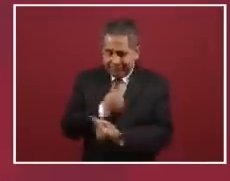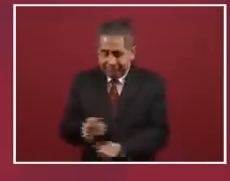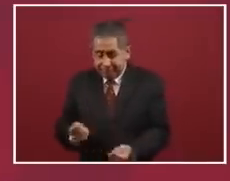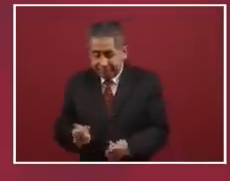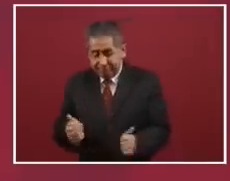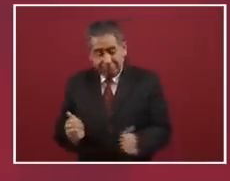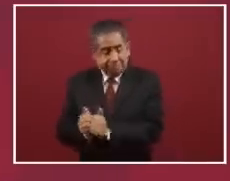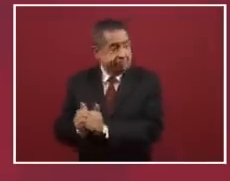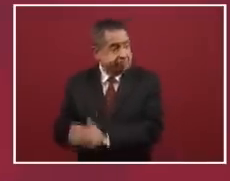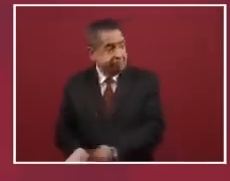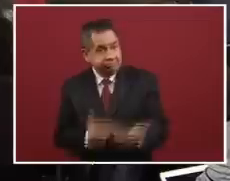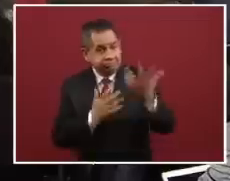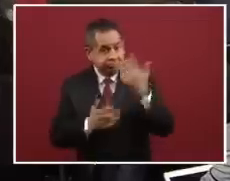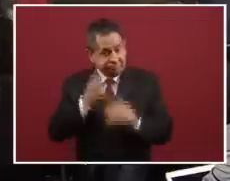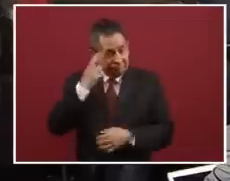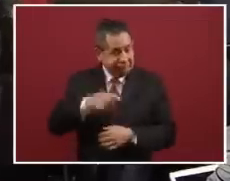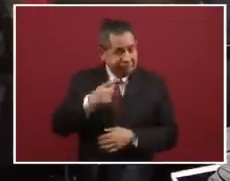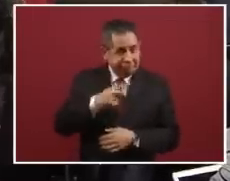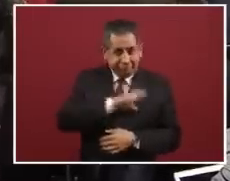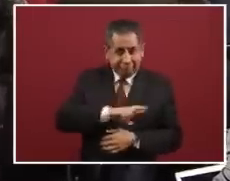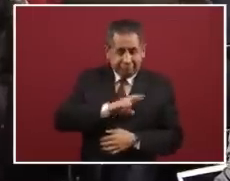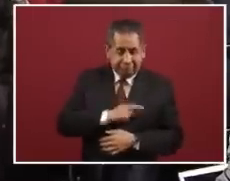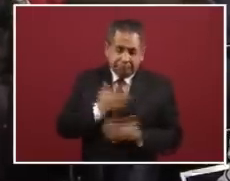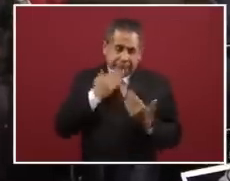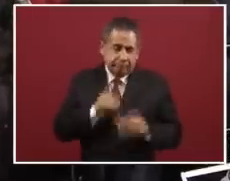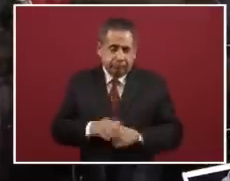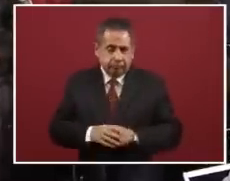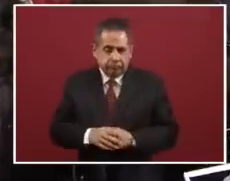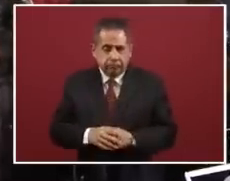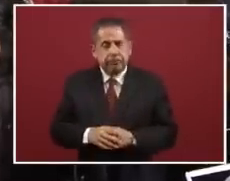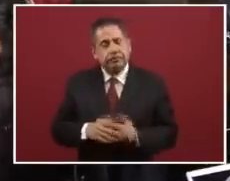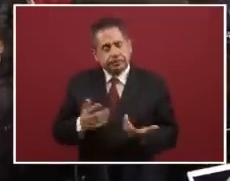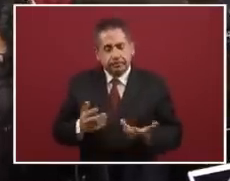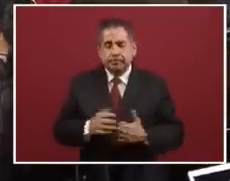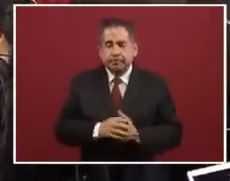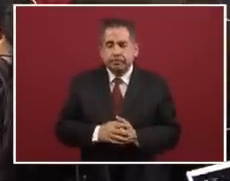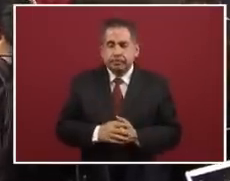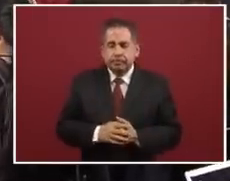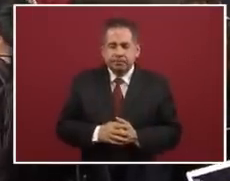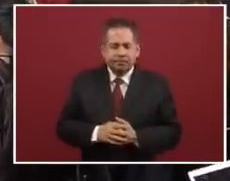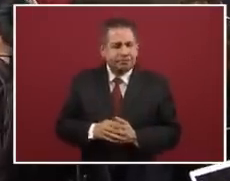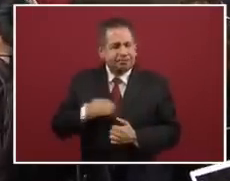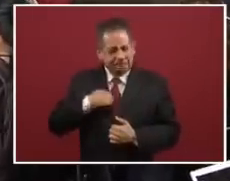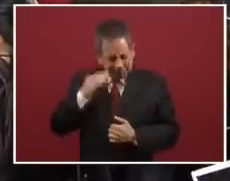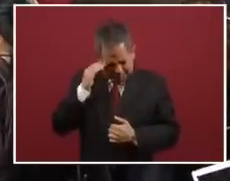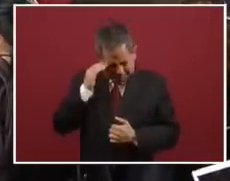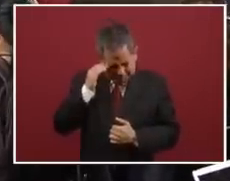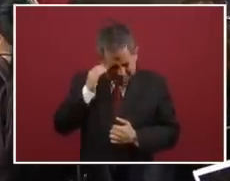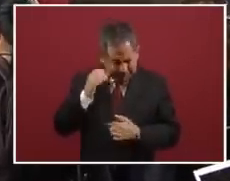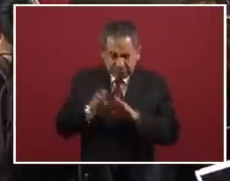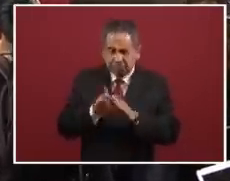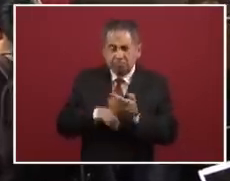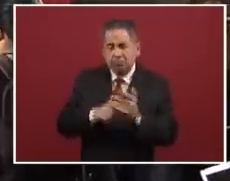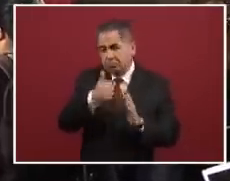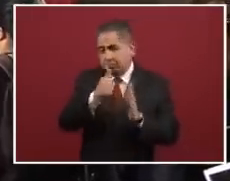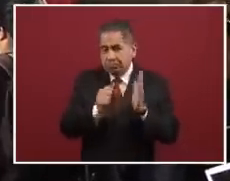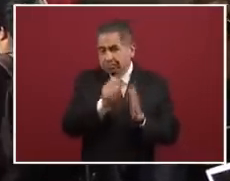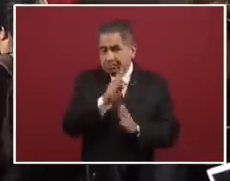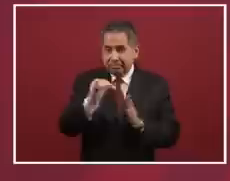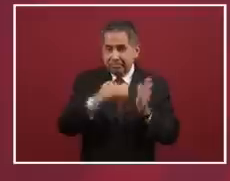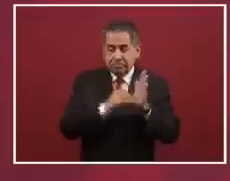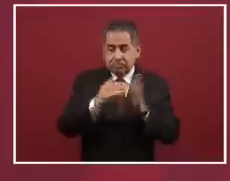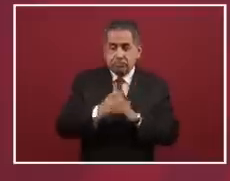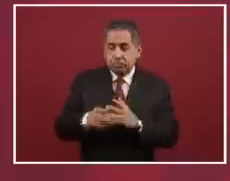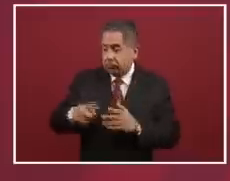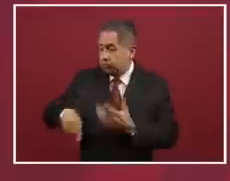humanitario, de cualquier punto de vista, ¿verdad? Entonces, calculamos 6 billones por lo que nos dicen los migrantes